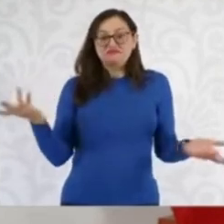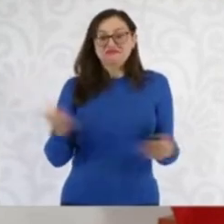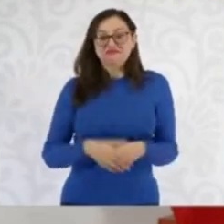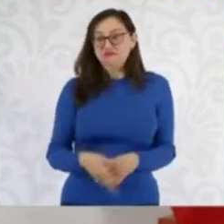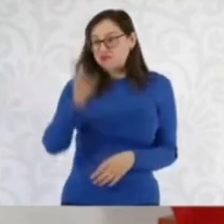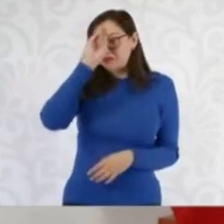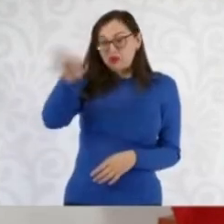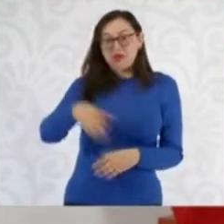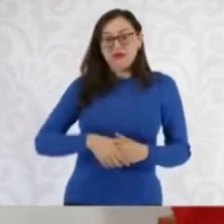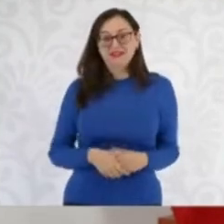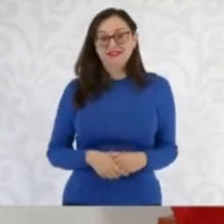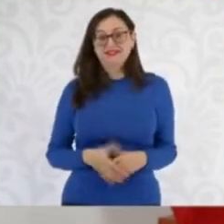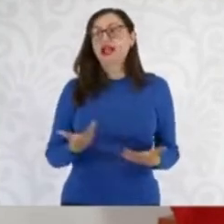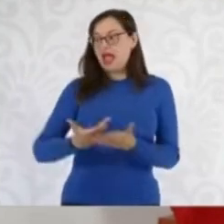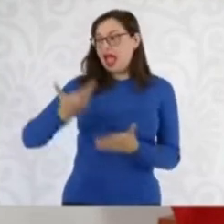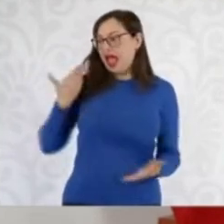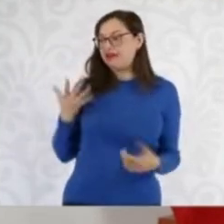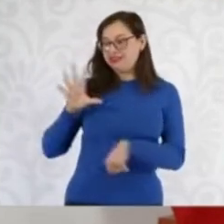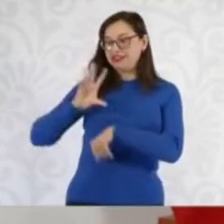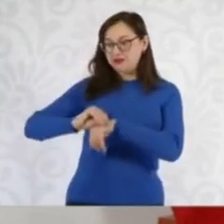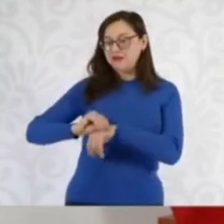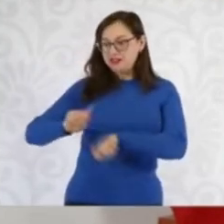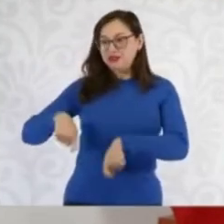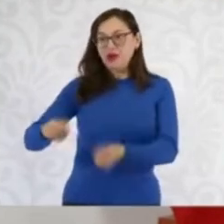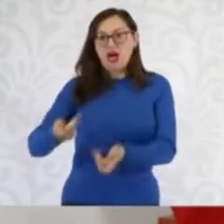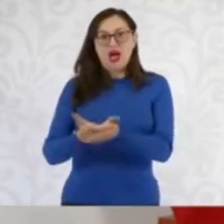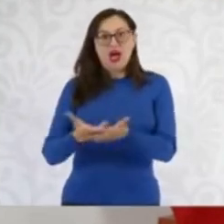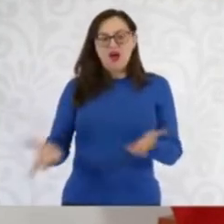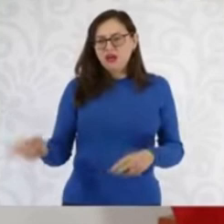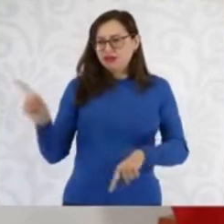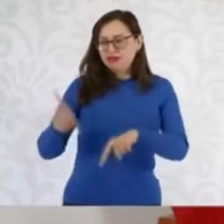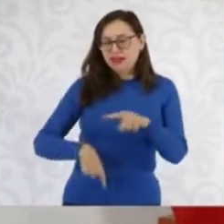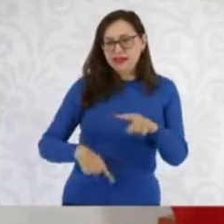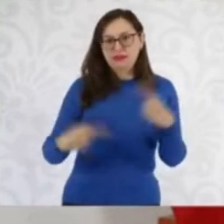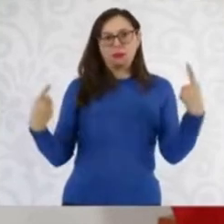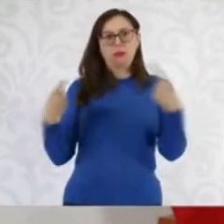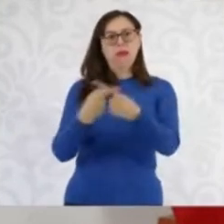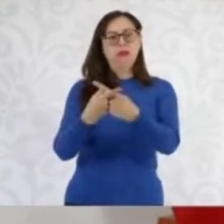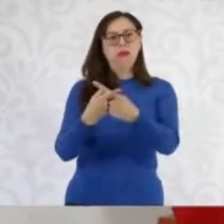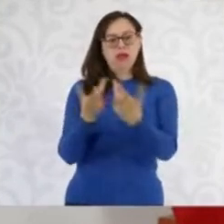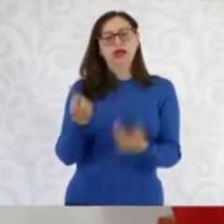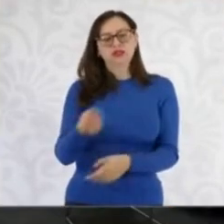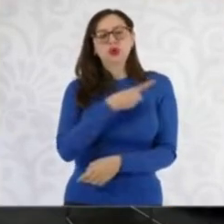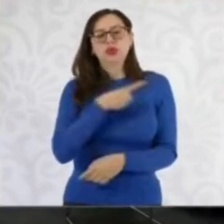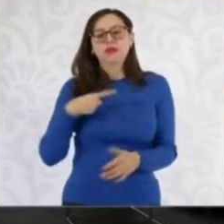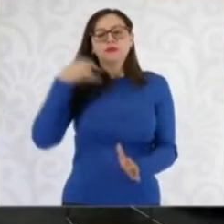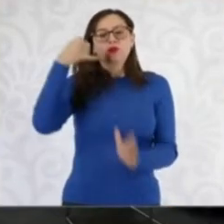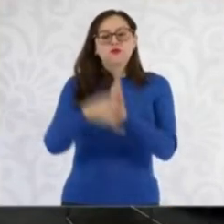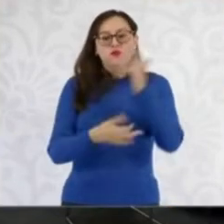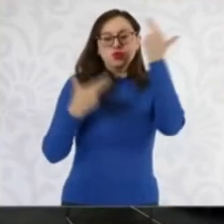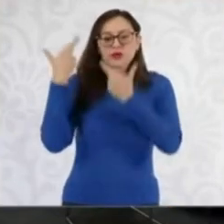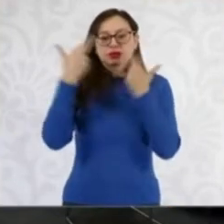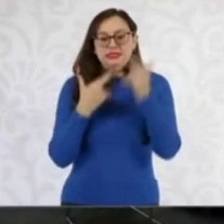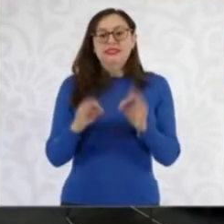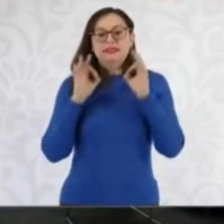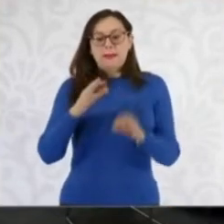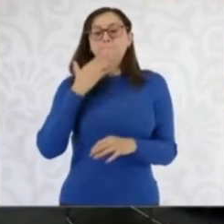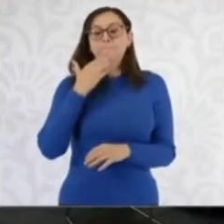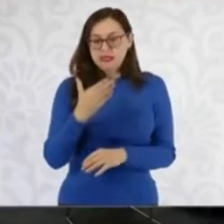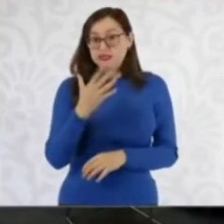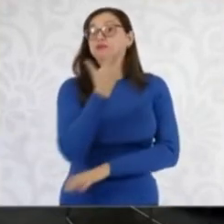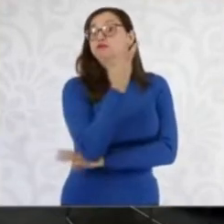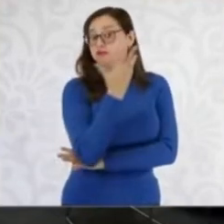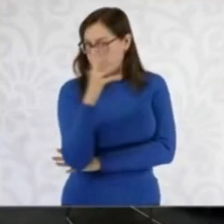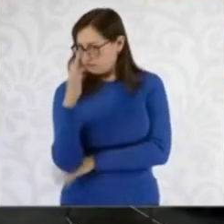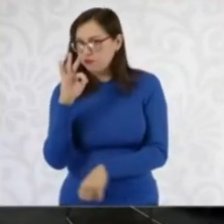se podría explotar porque se puede considerar mina a cielo abierto. Entonces se está revisando para poder garantizar la protección al medio